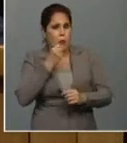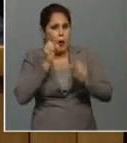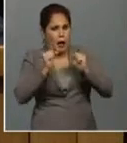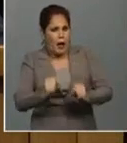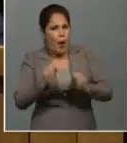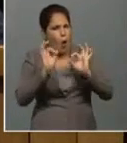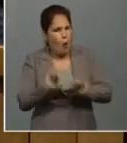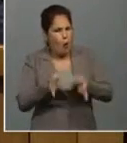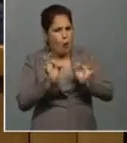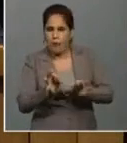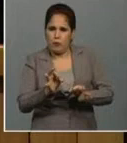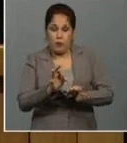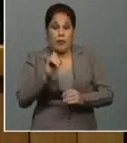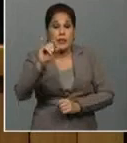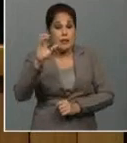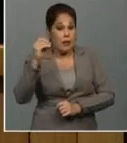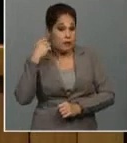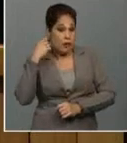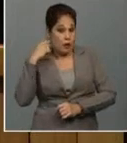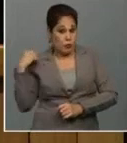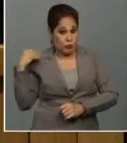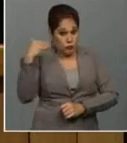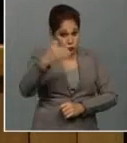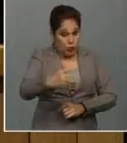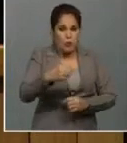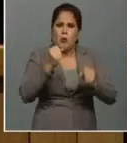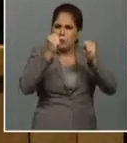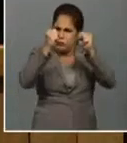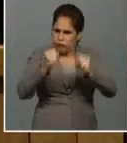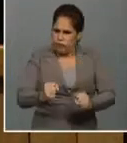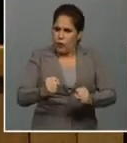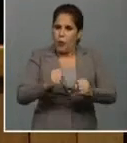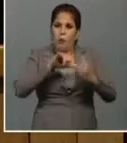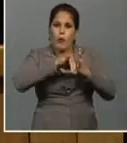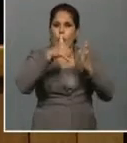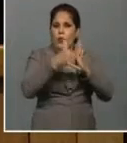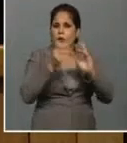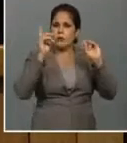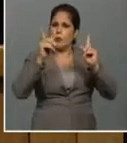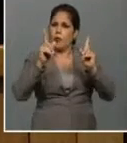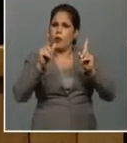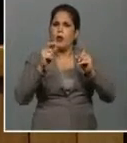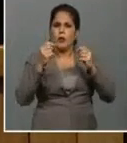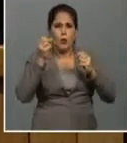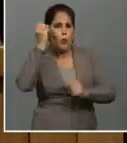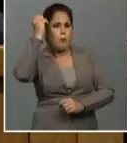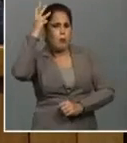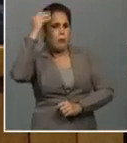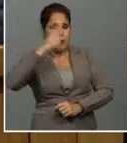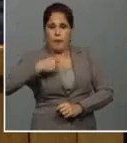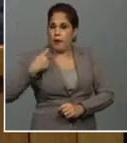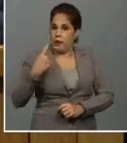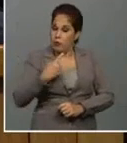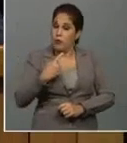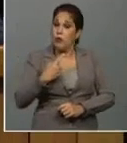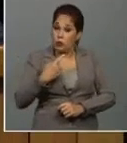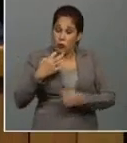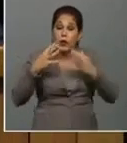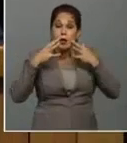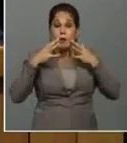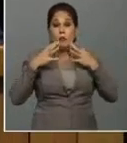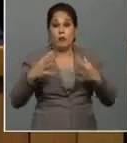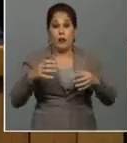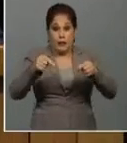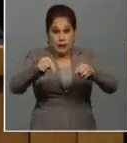a lo largo de 60 años hemos afianzado un proyecto político absolutamente novedoso y desafiante